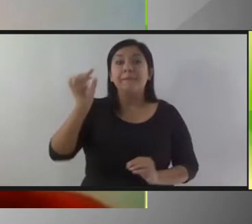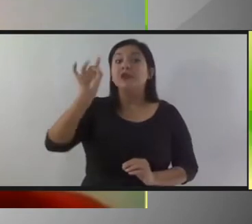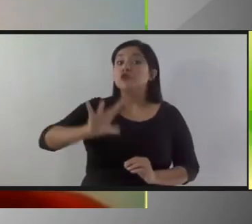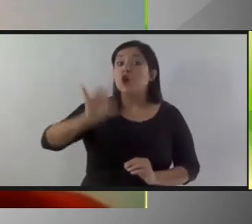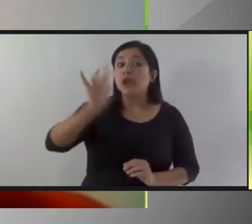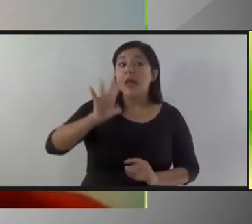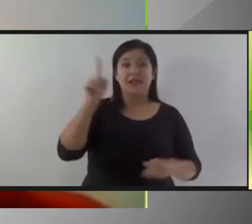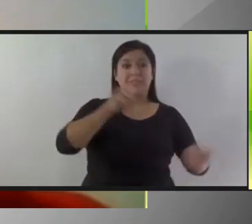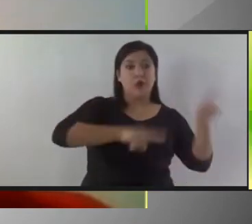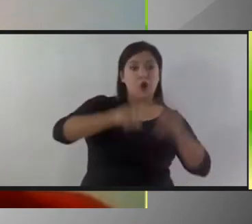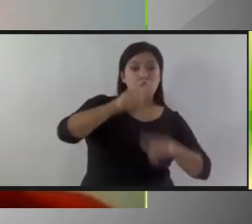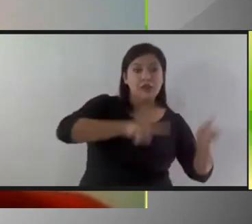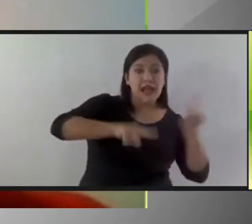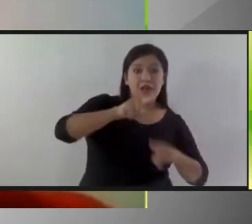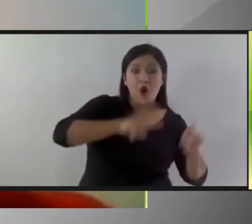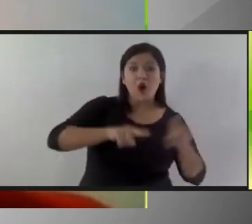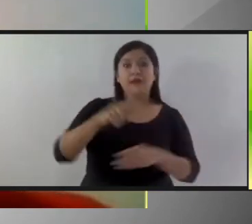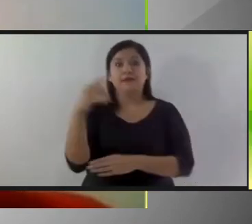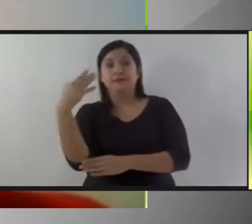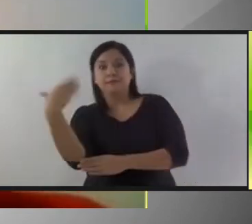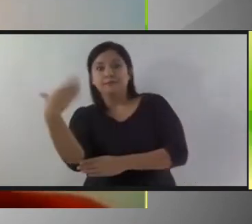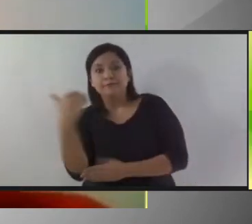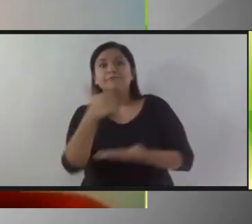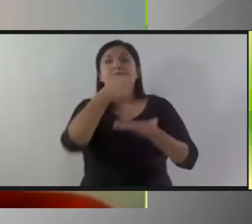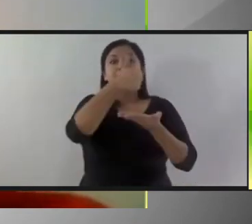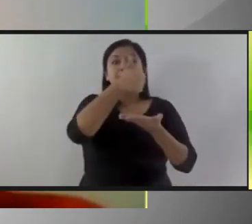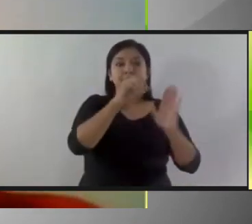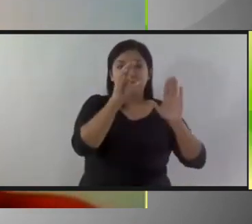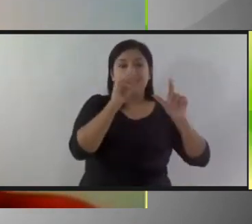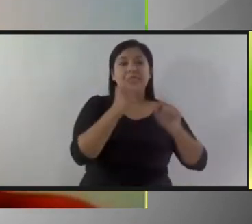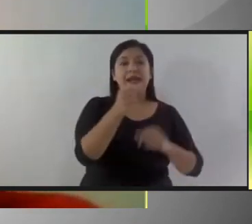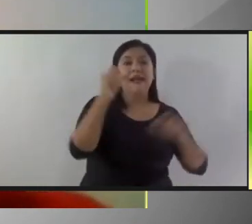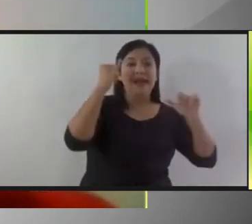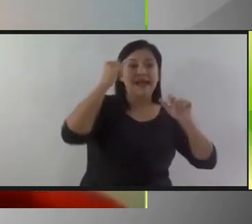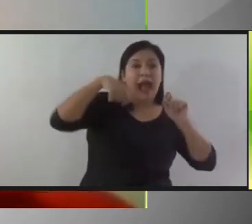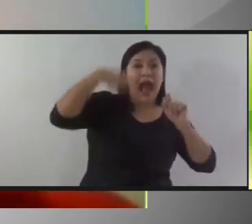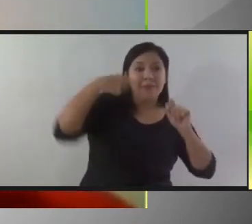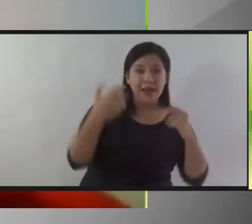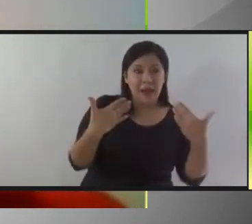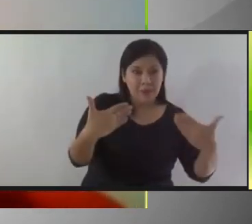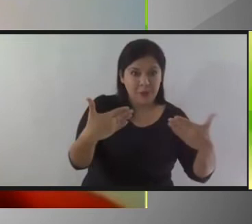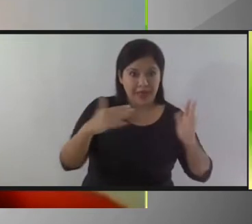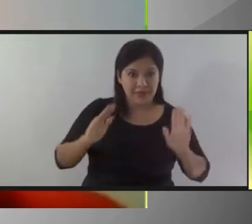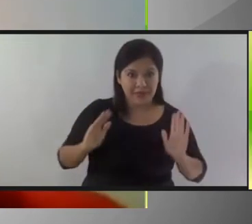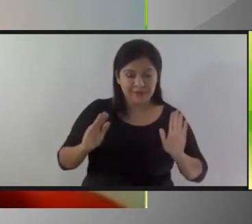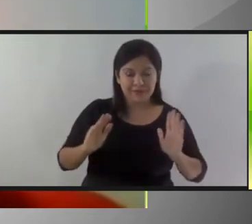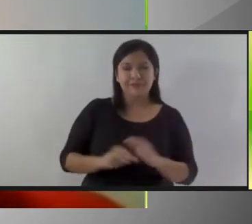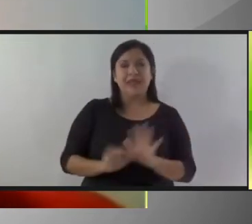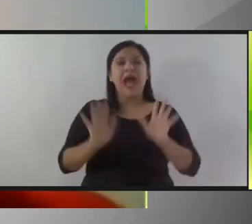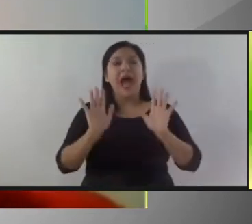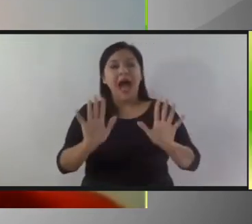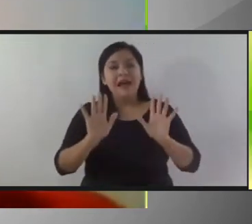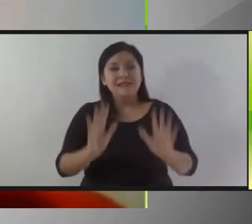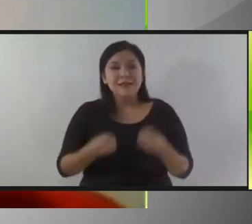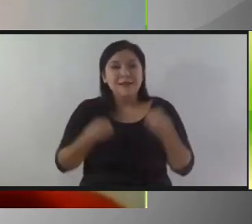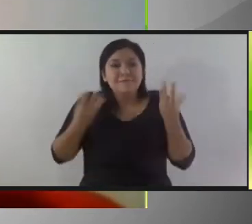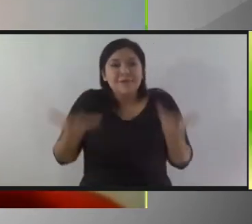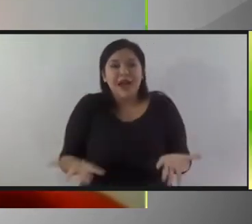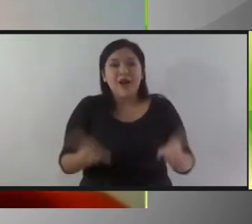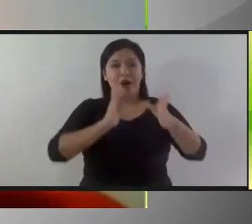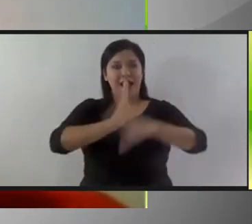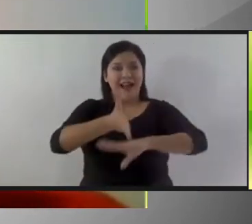y coordinadores de este encuentro. Asimismo, les comentamos que para garantizar las mejores condiciones